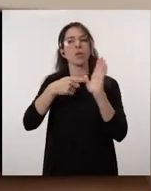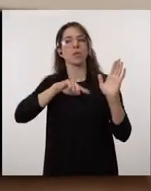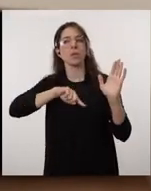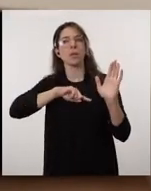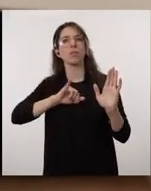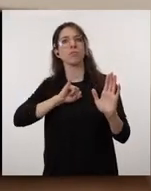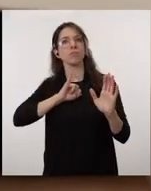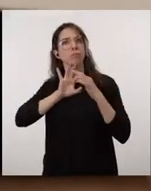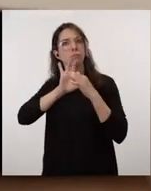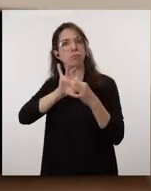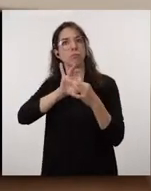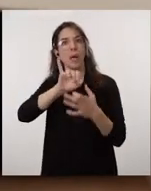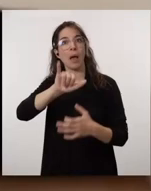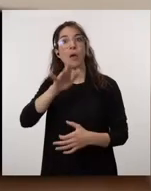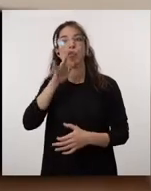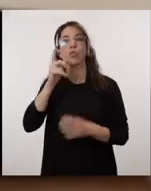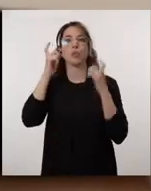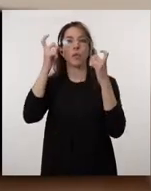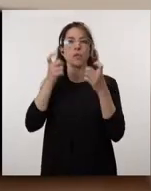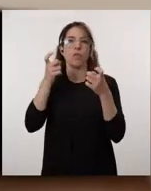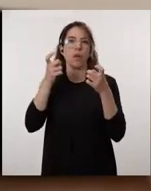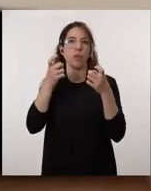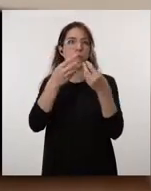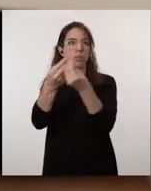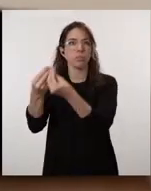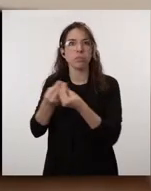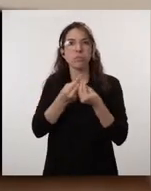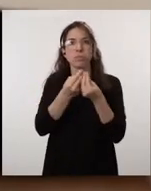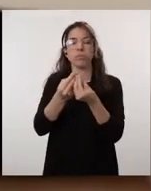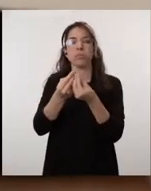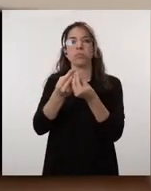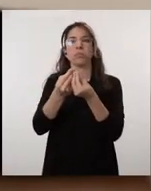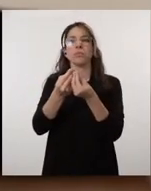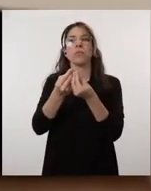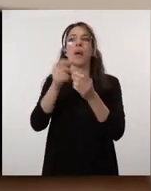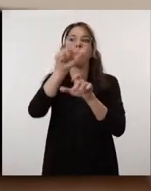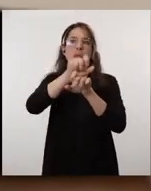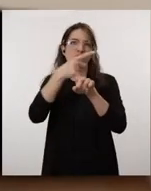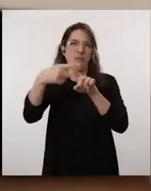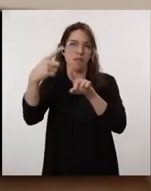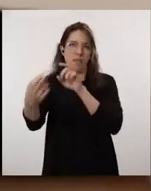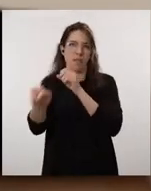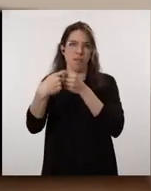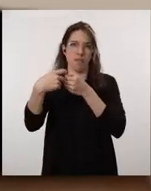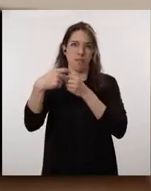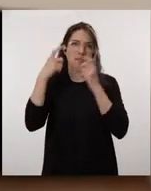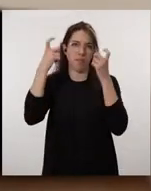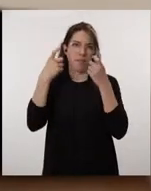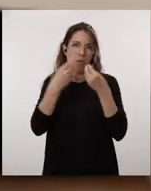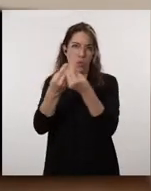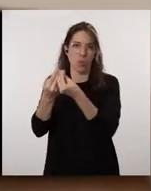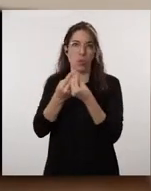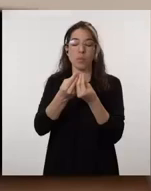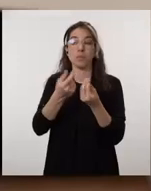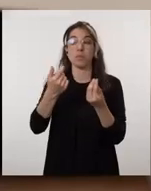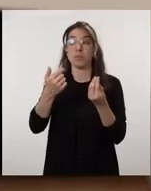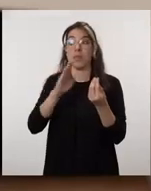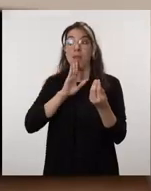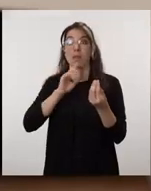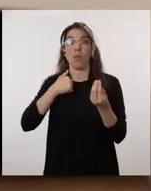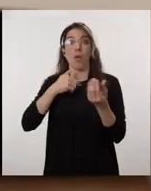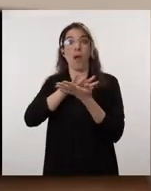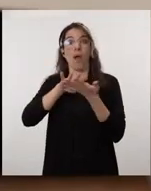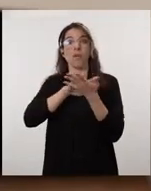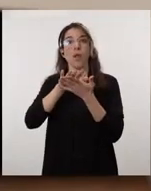identificada de ahí que sea un esfuerzo colectivo y proactivo de diferentes personas yo hablaba de 18